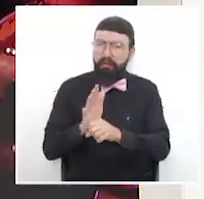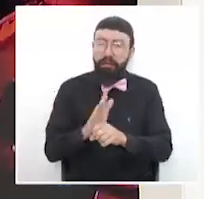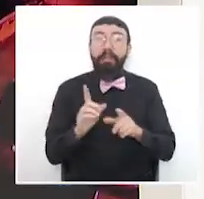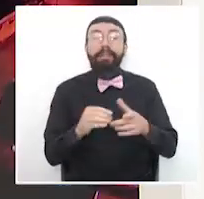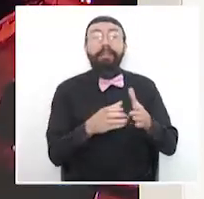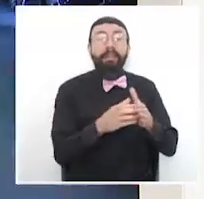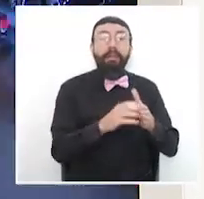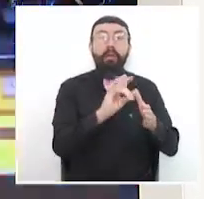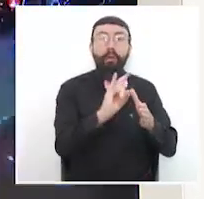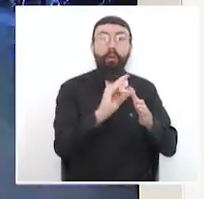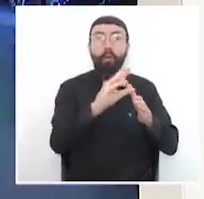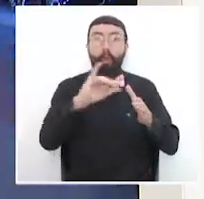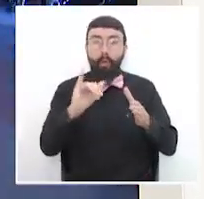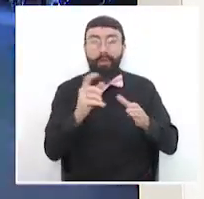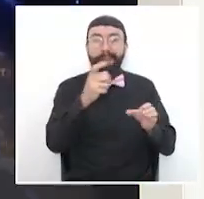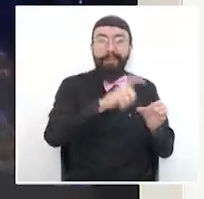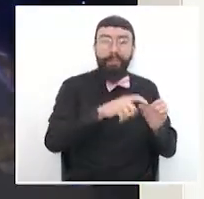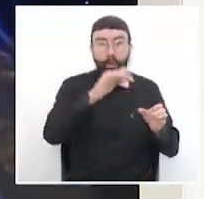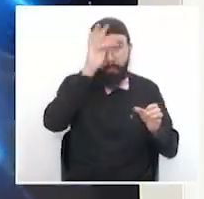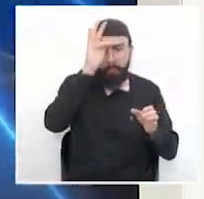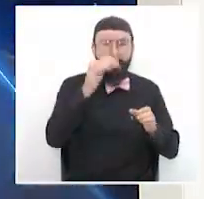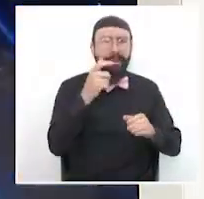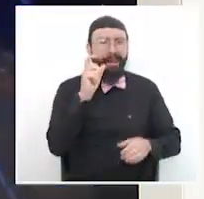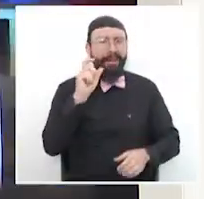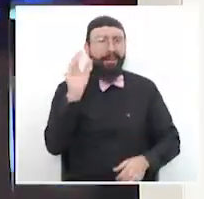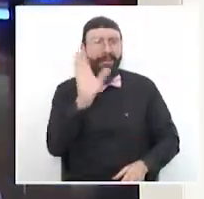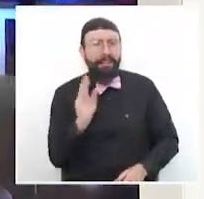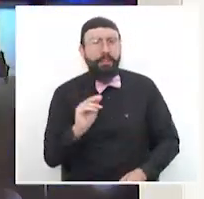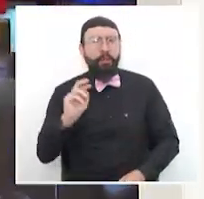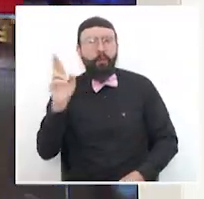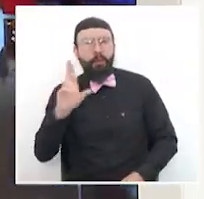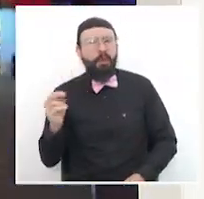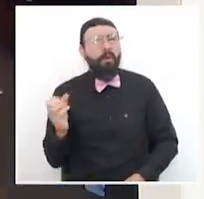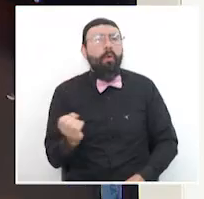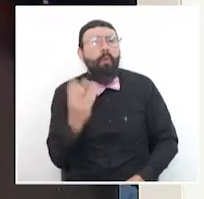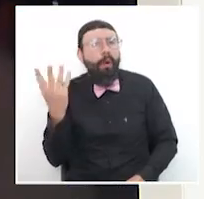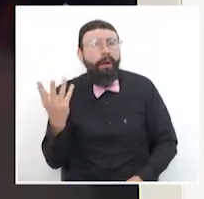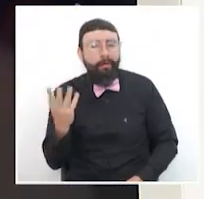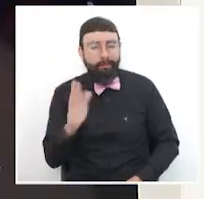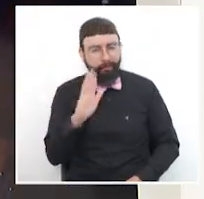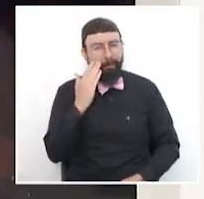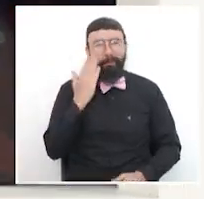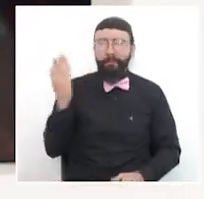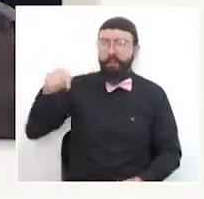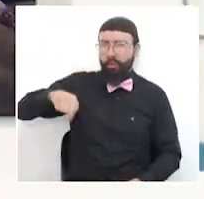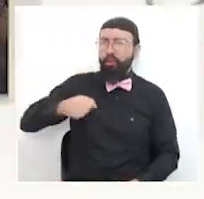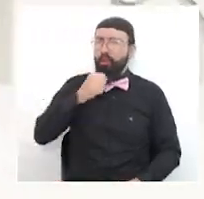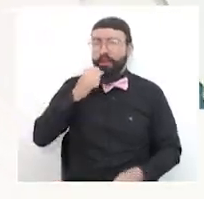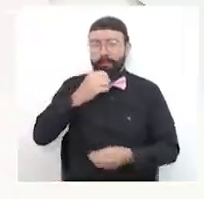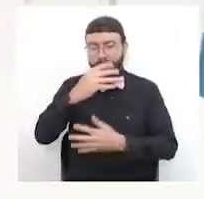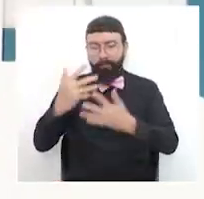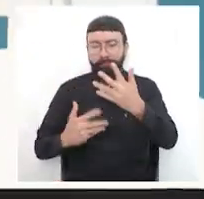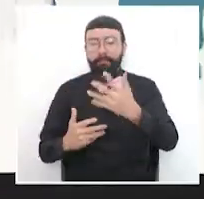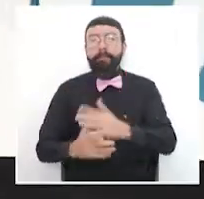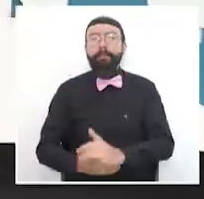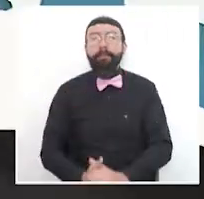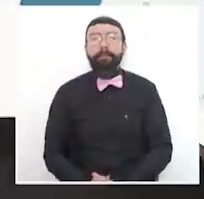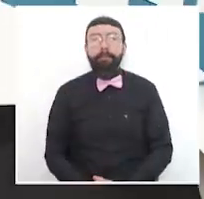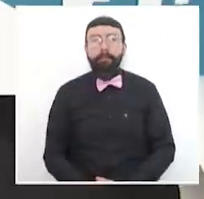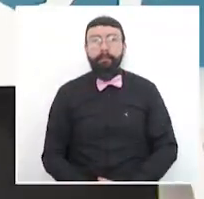cuidados intensivos en los departamentos de Caldas, Quindío y Risaralda. Por el momento, los invitamos a ver nuestros titulares.